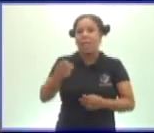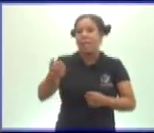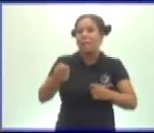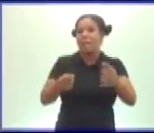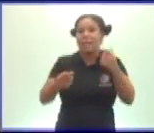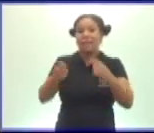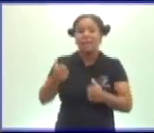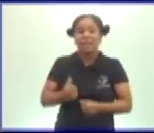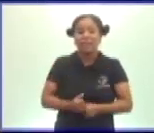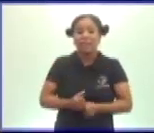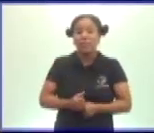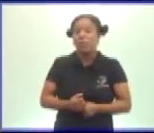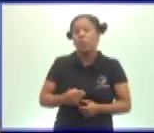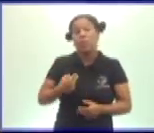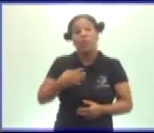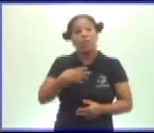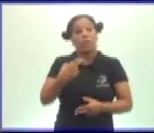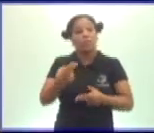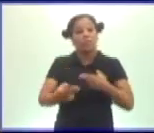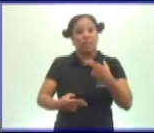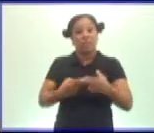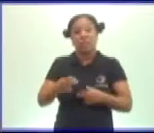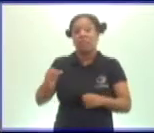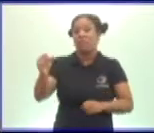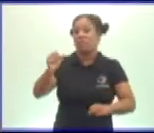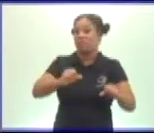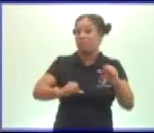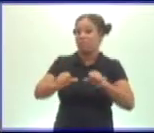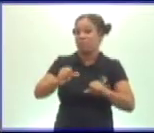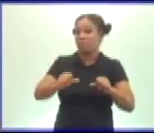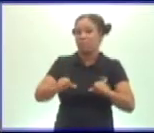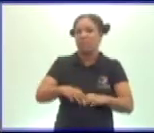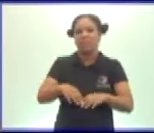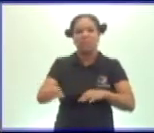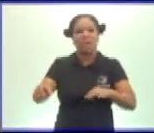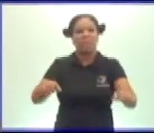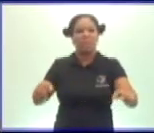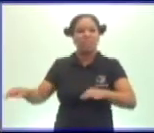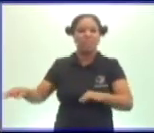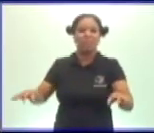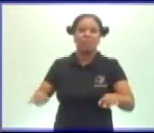que constituyen este sistema disperso.